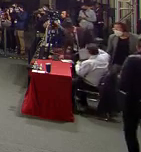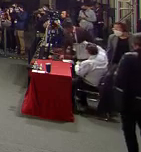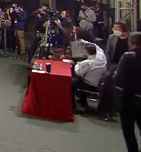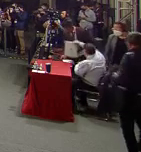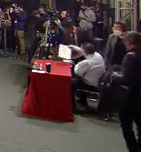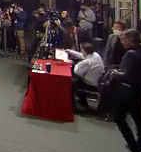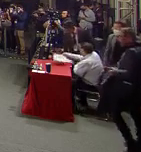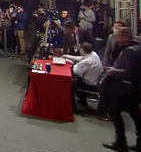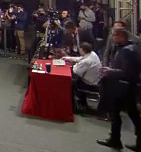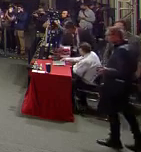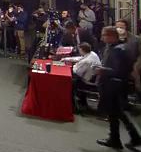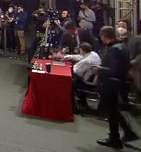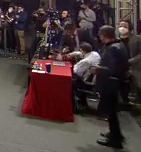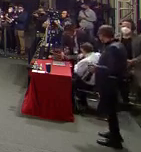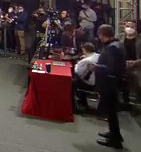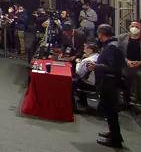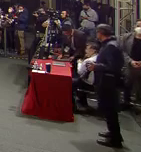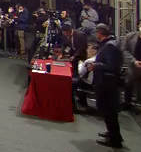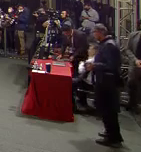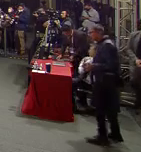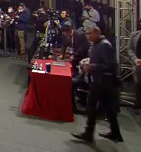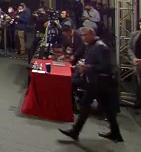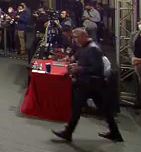información, y